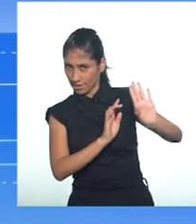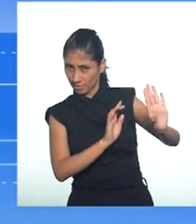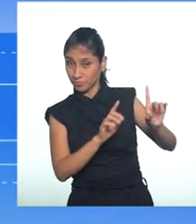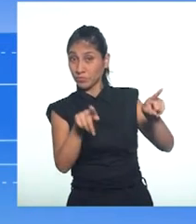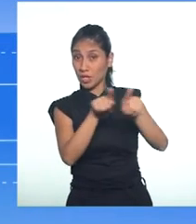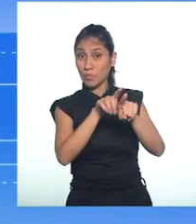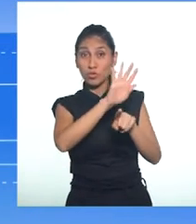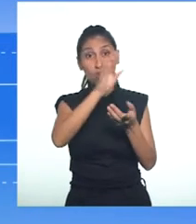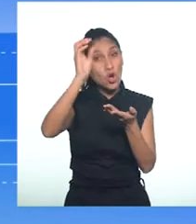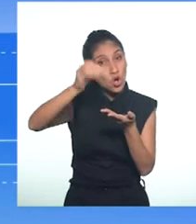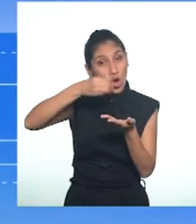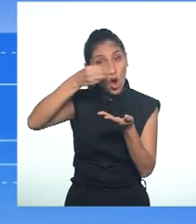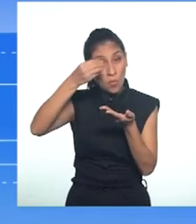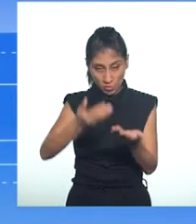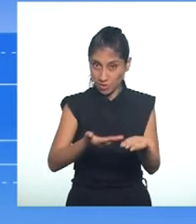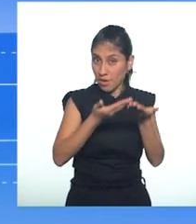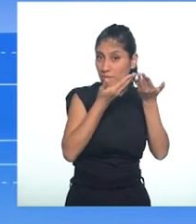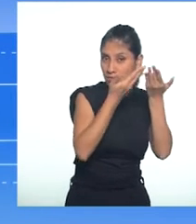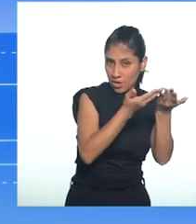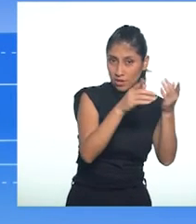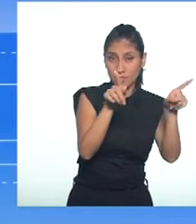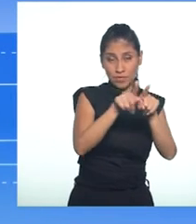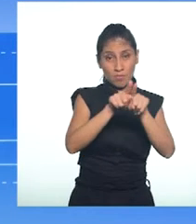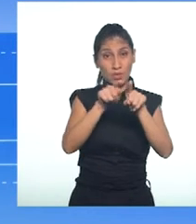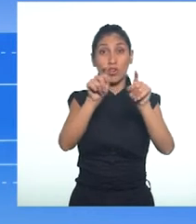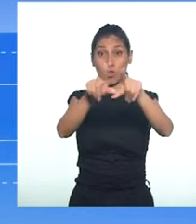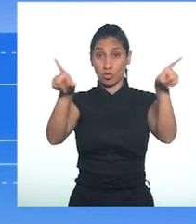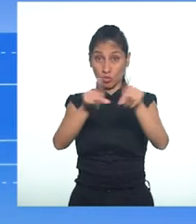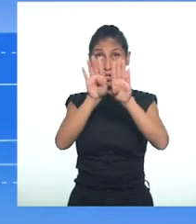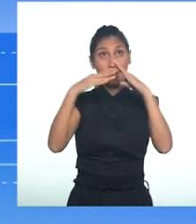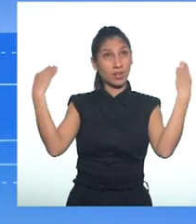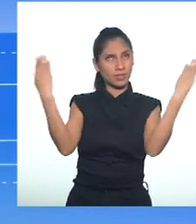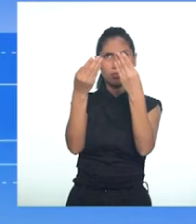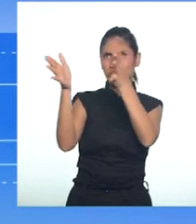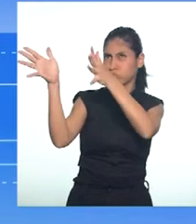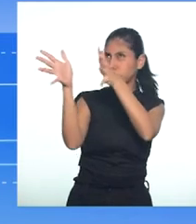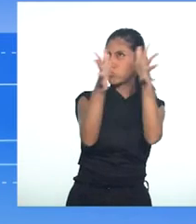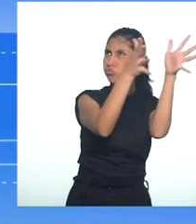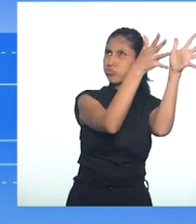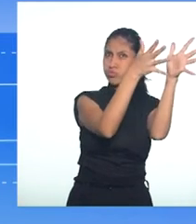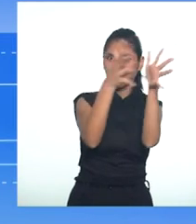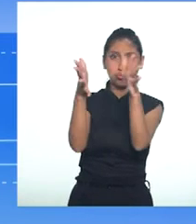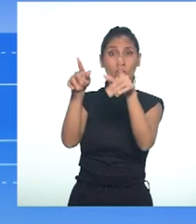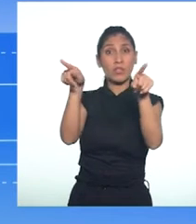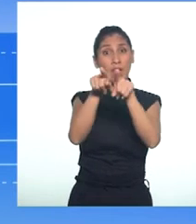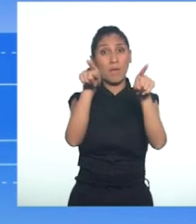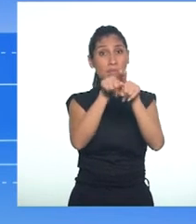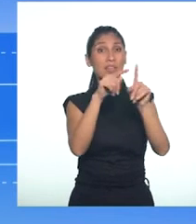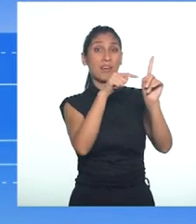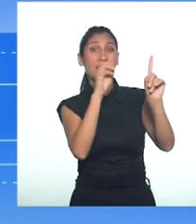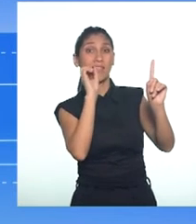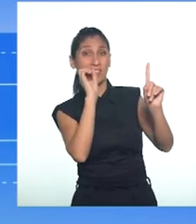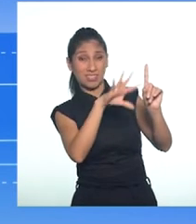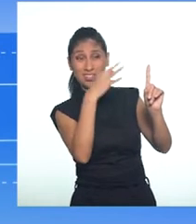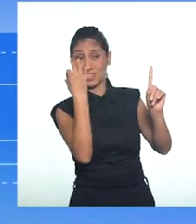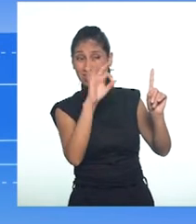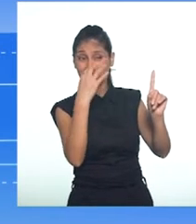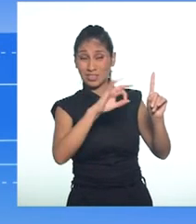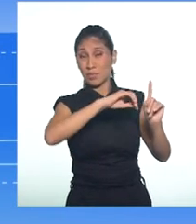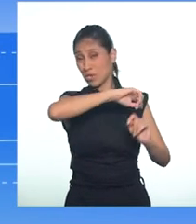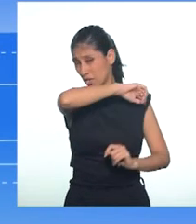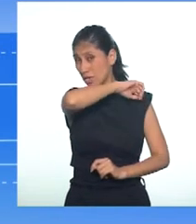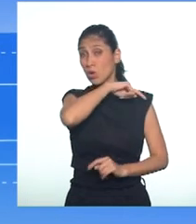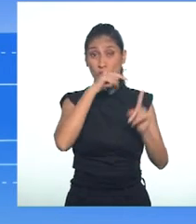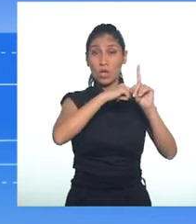mejorar su alimentación, mantener los ambientes iluminados y ventilados, así como pedirle que siempre se cubra con